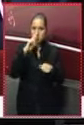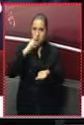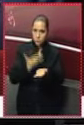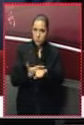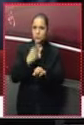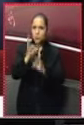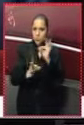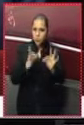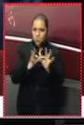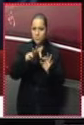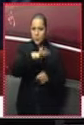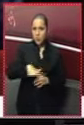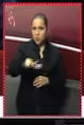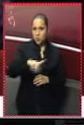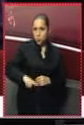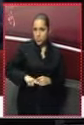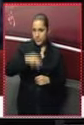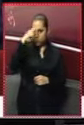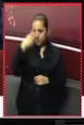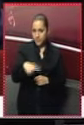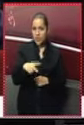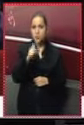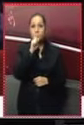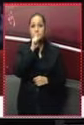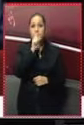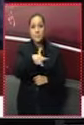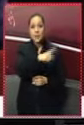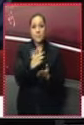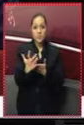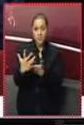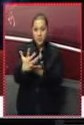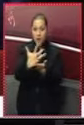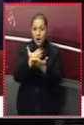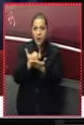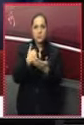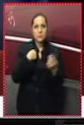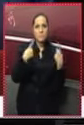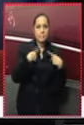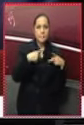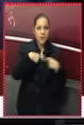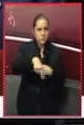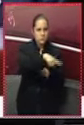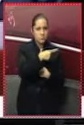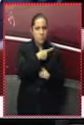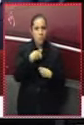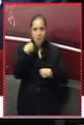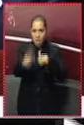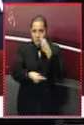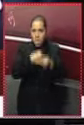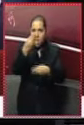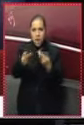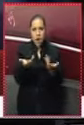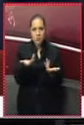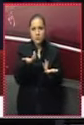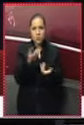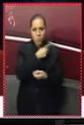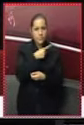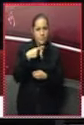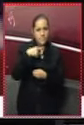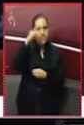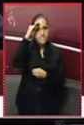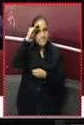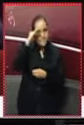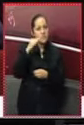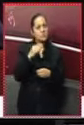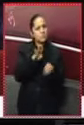mexicano, y por otro, que la recaudación no afecte a los que menos tienen, que incentive la inversión